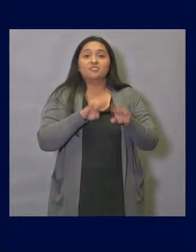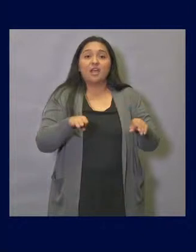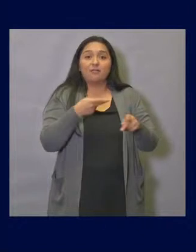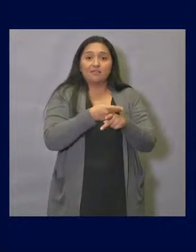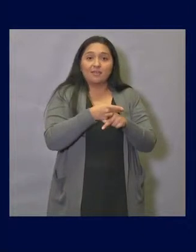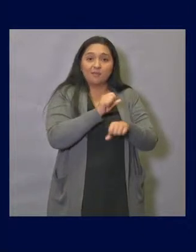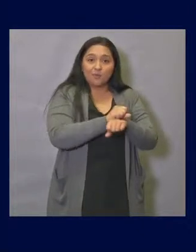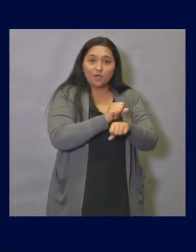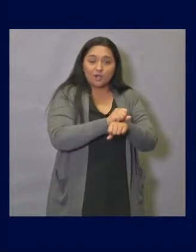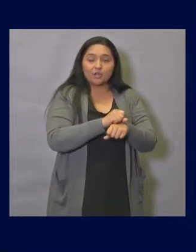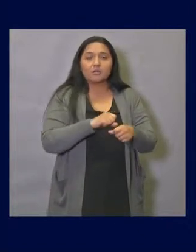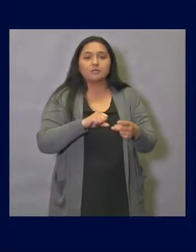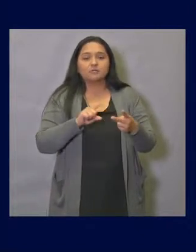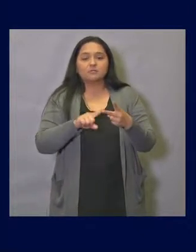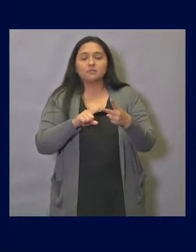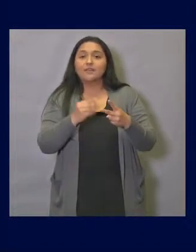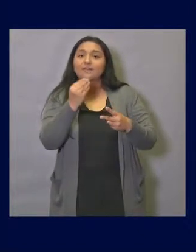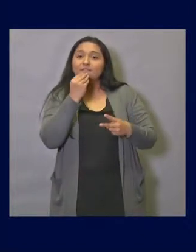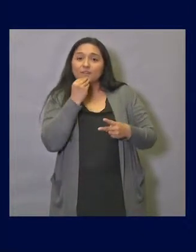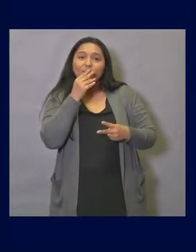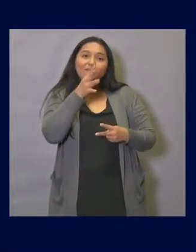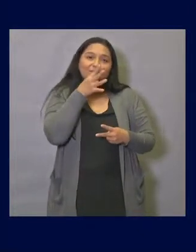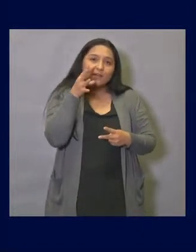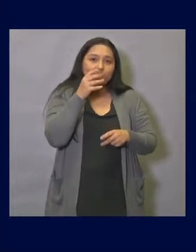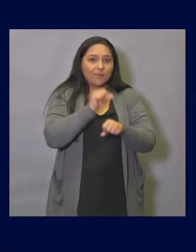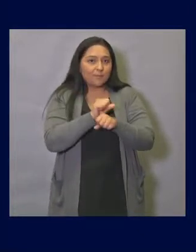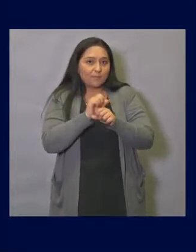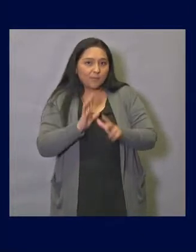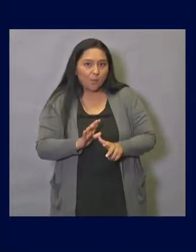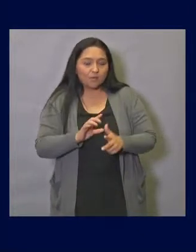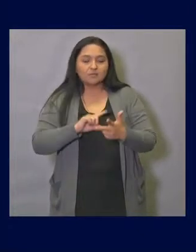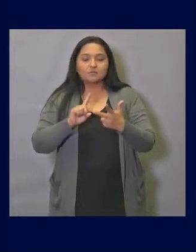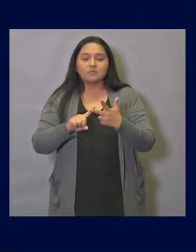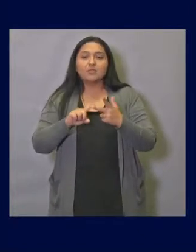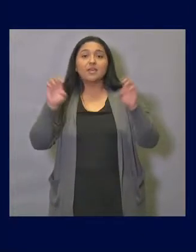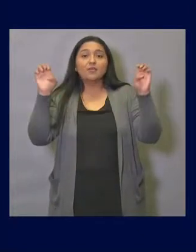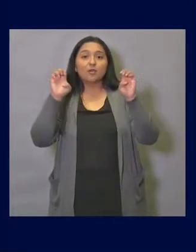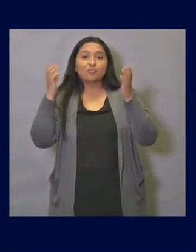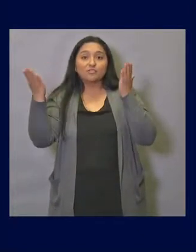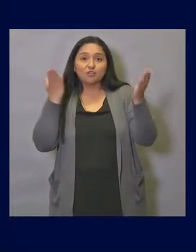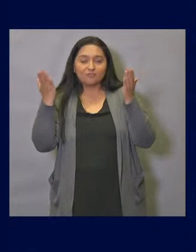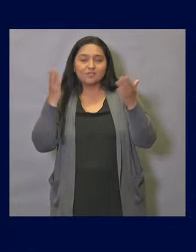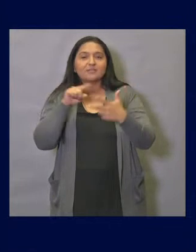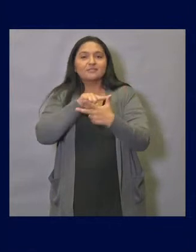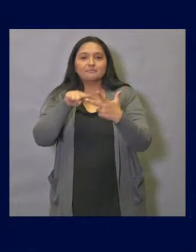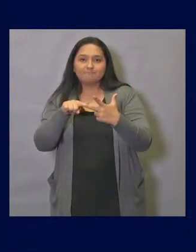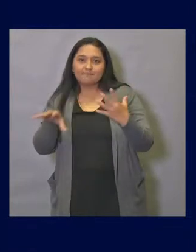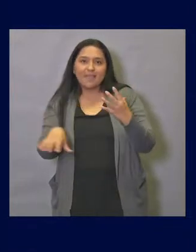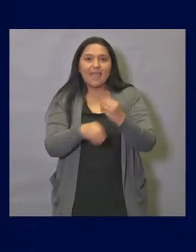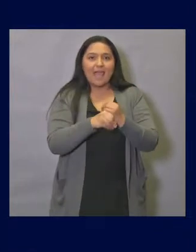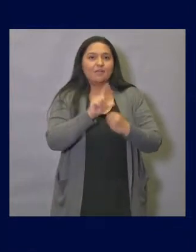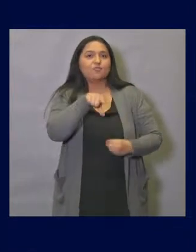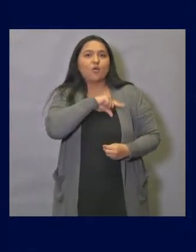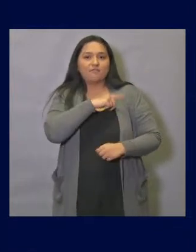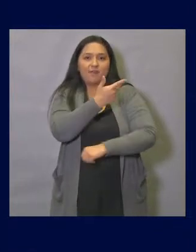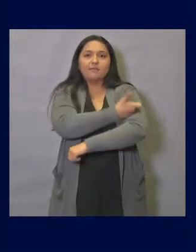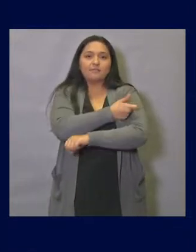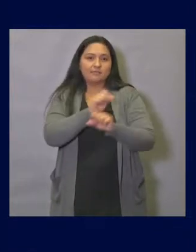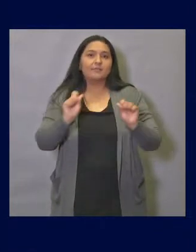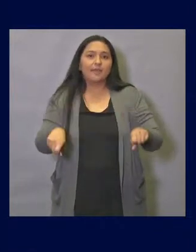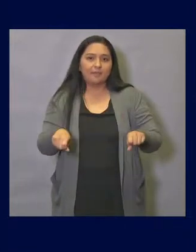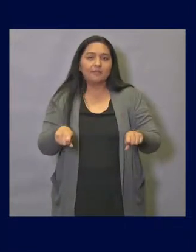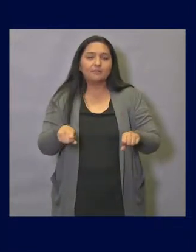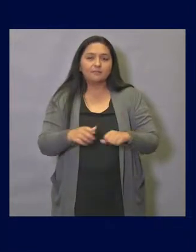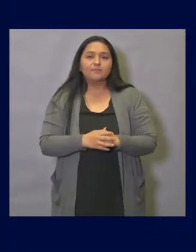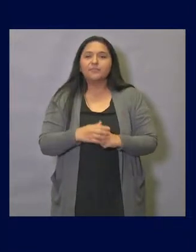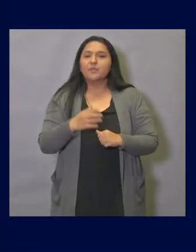infantil, trabajadores de alimentos y agricultura y servicios de emergencia y correcciones. Hablaremos más sobre estos